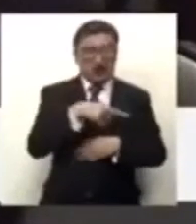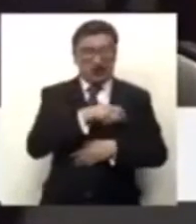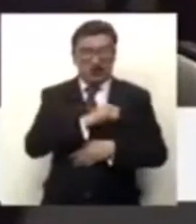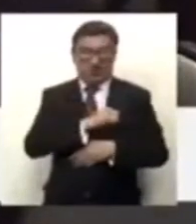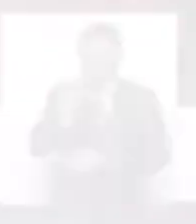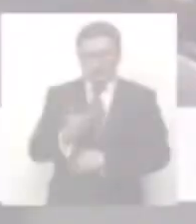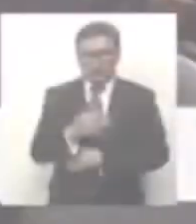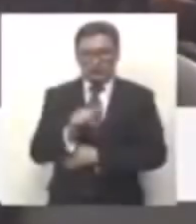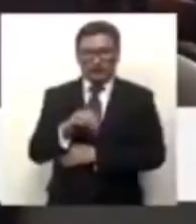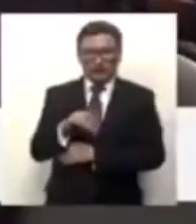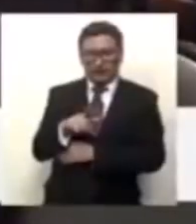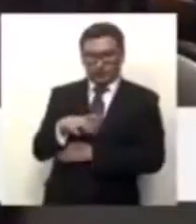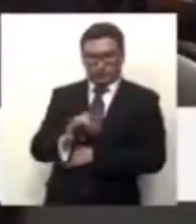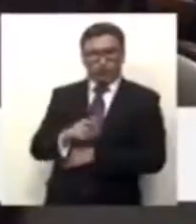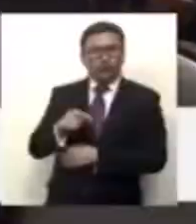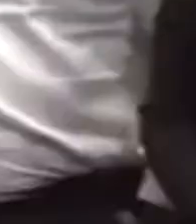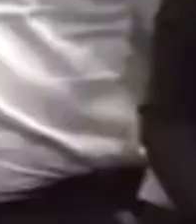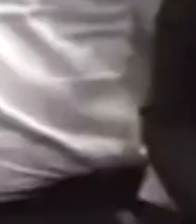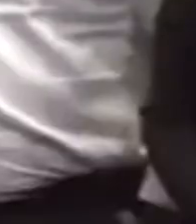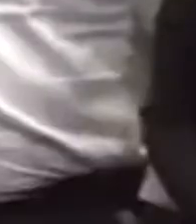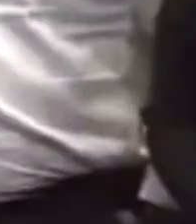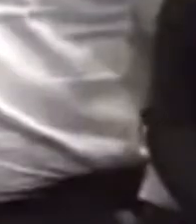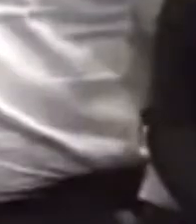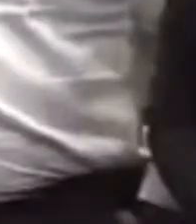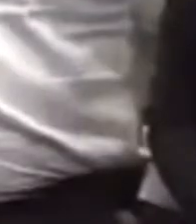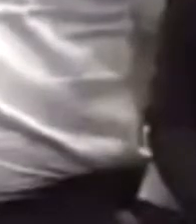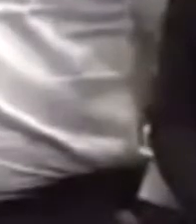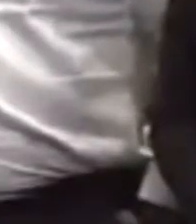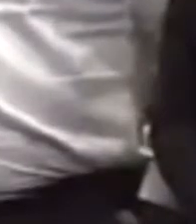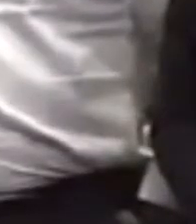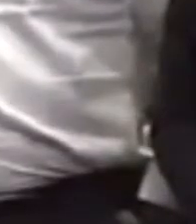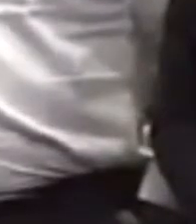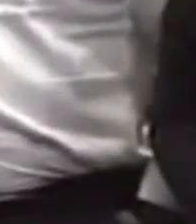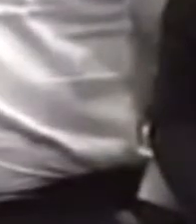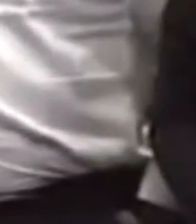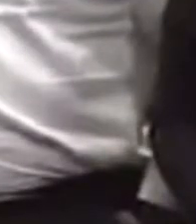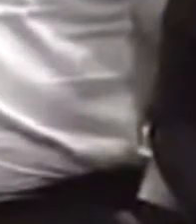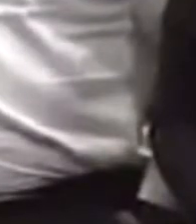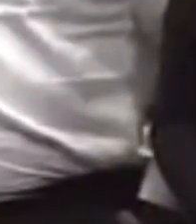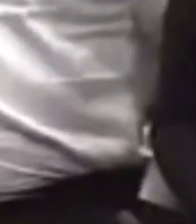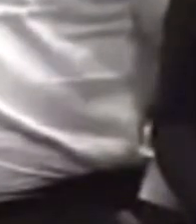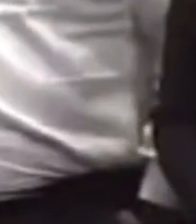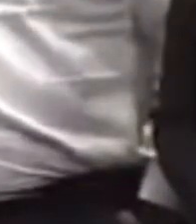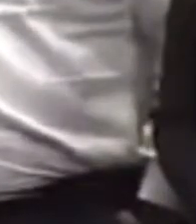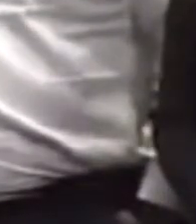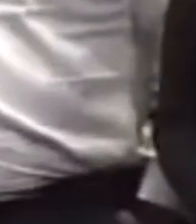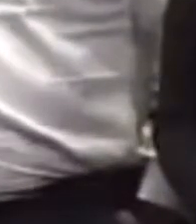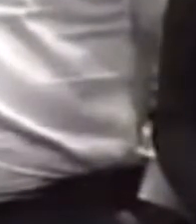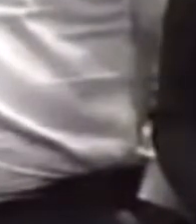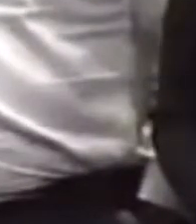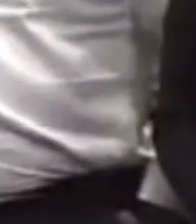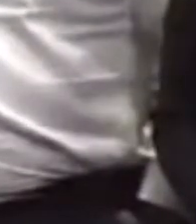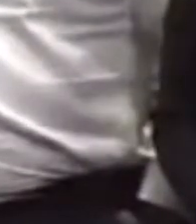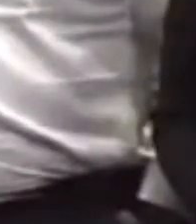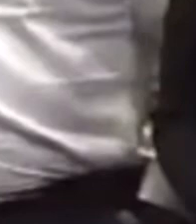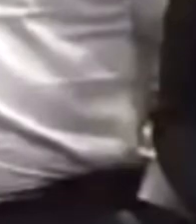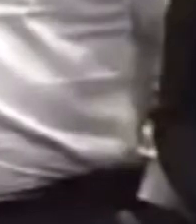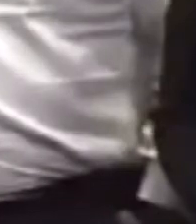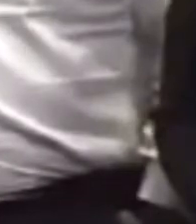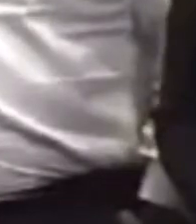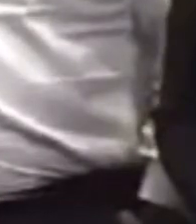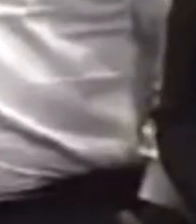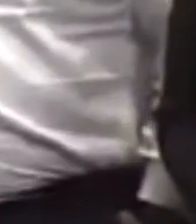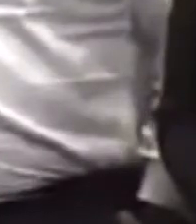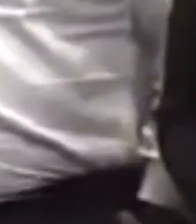debe de acabar. Cada uno de nosotros fue a pedirle al pueblo que estaríamos aquí a las alturas